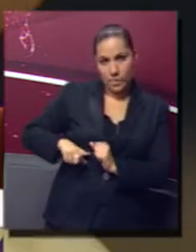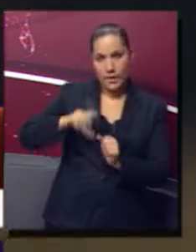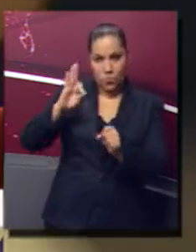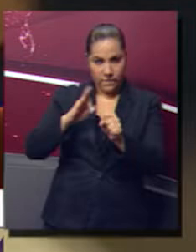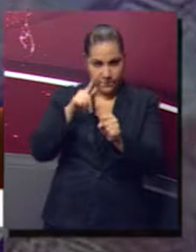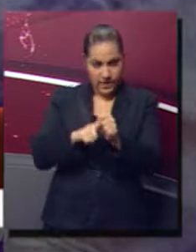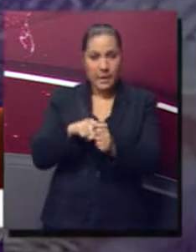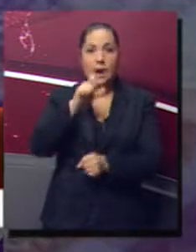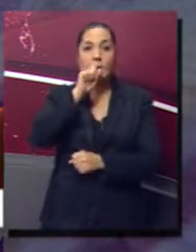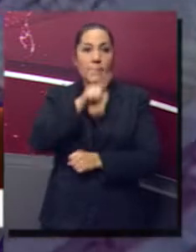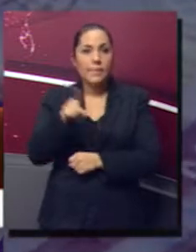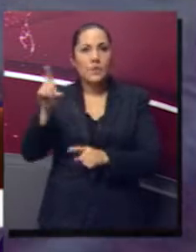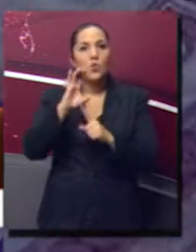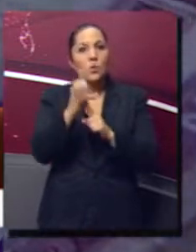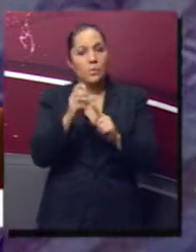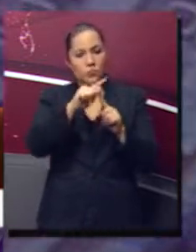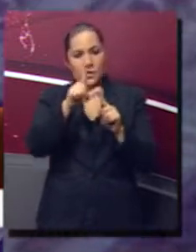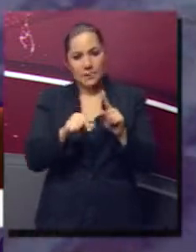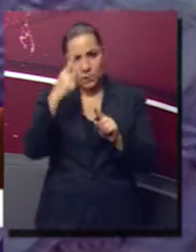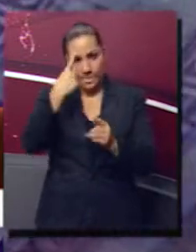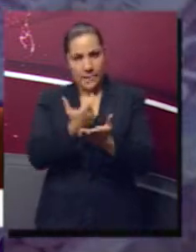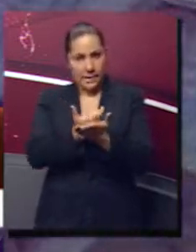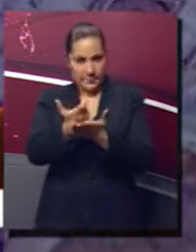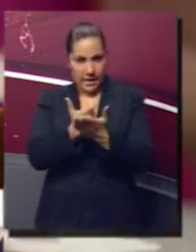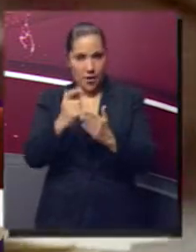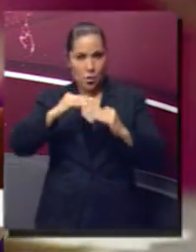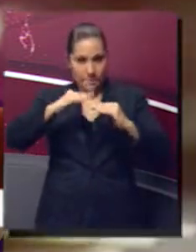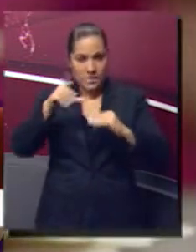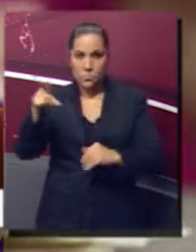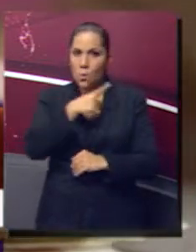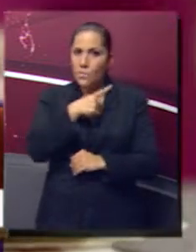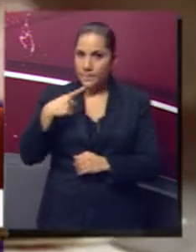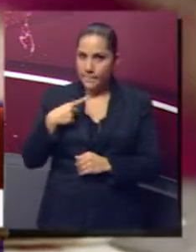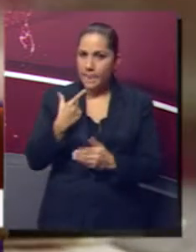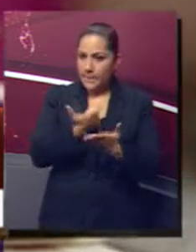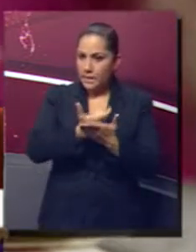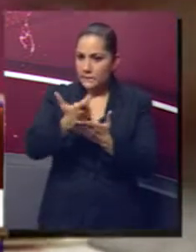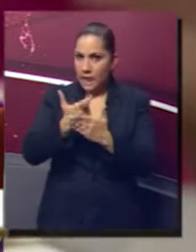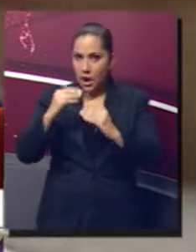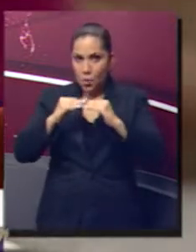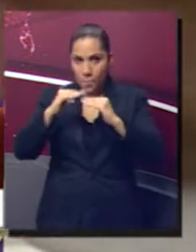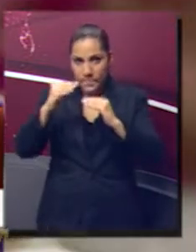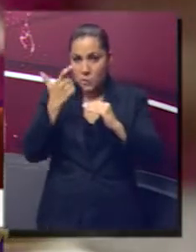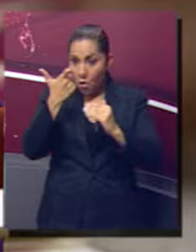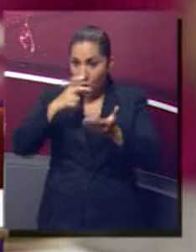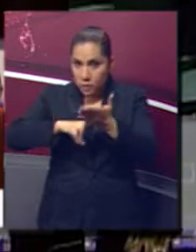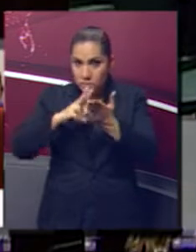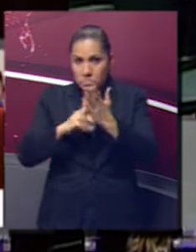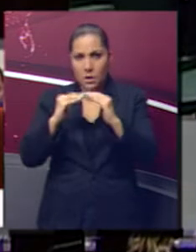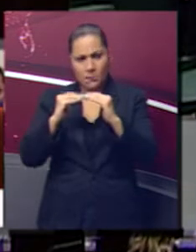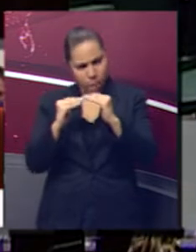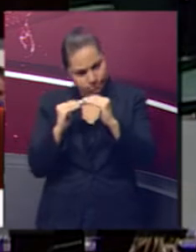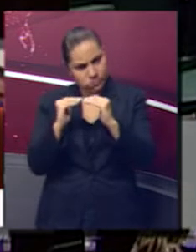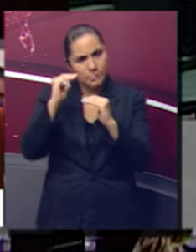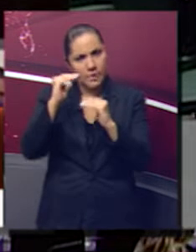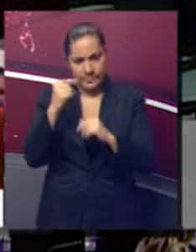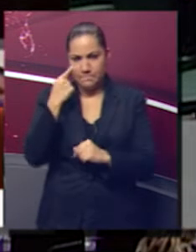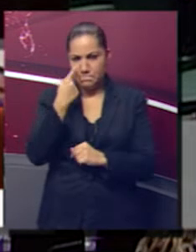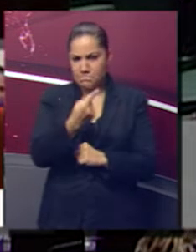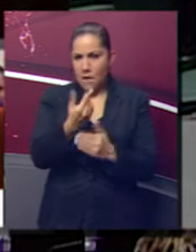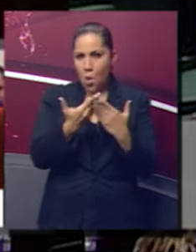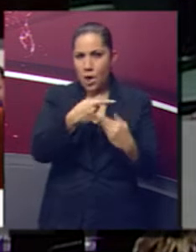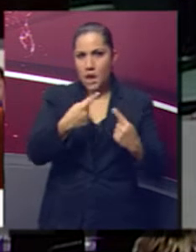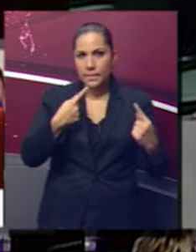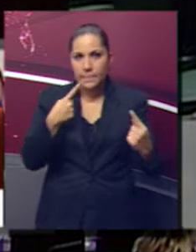de Salarios Mínimos a que asignen a la brevedad un incremento al salario mínimo. Así se dio el debate. Que desde aquí tenemos que